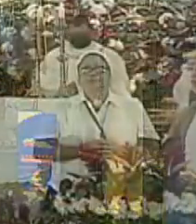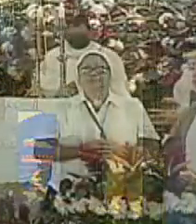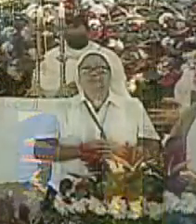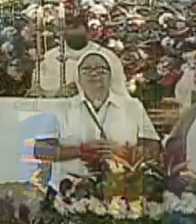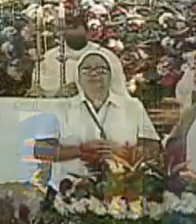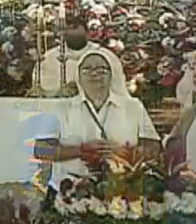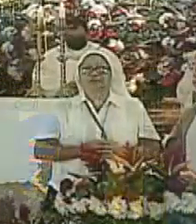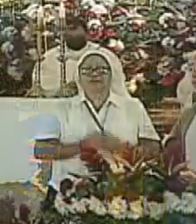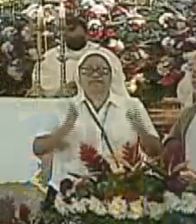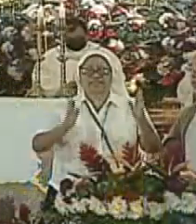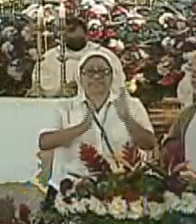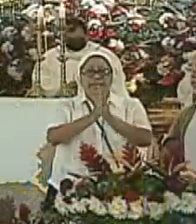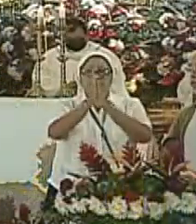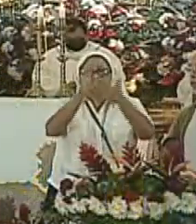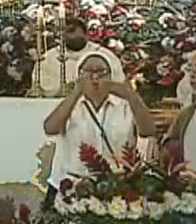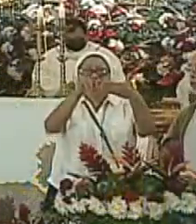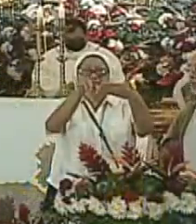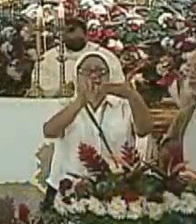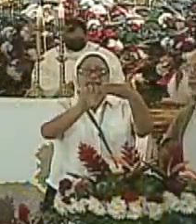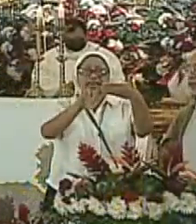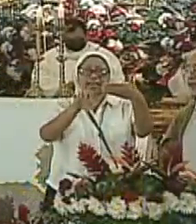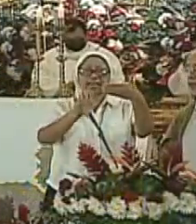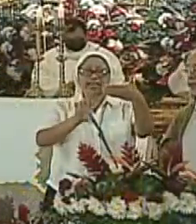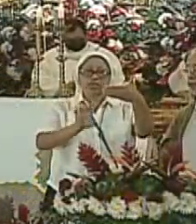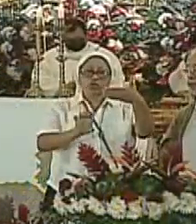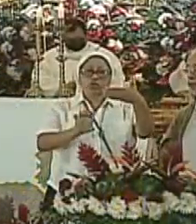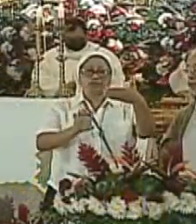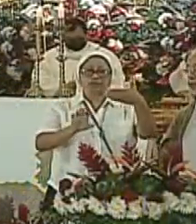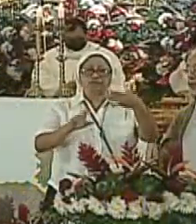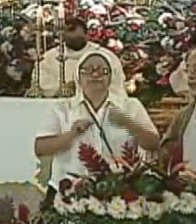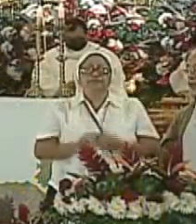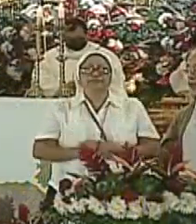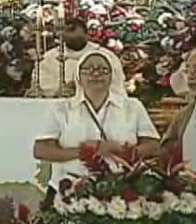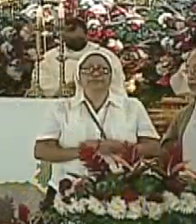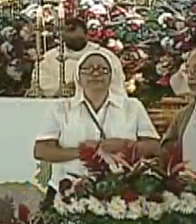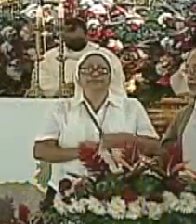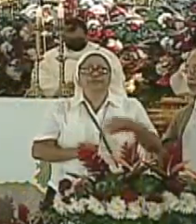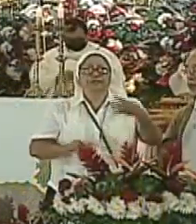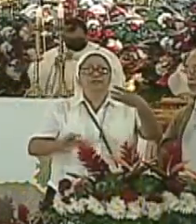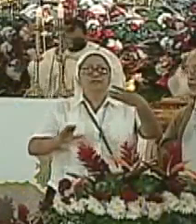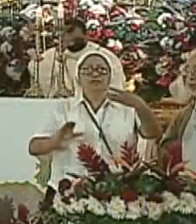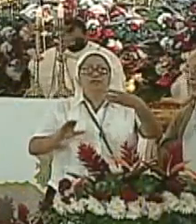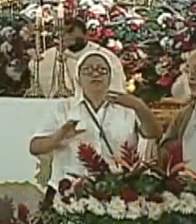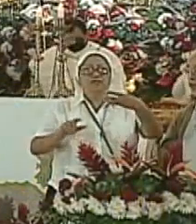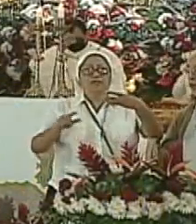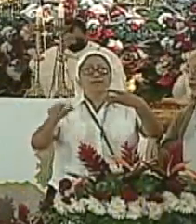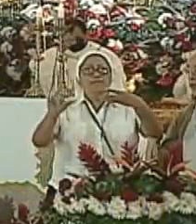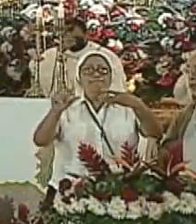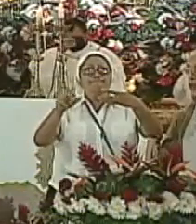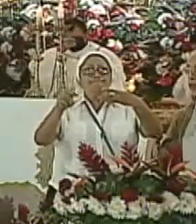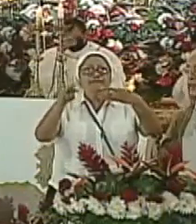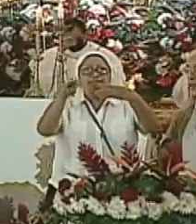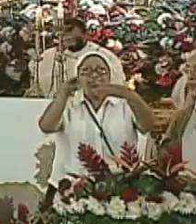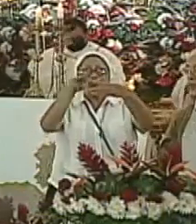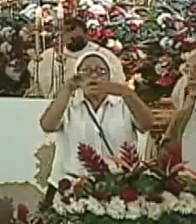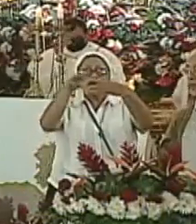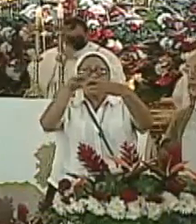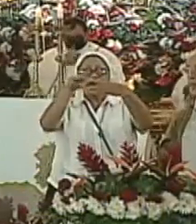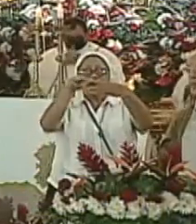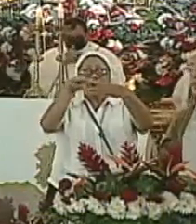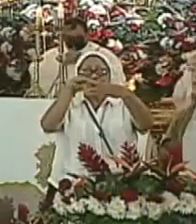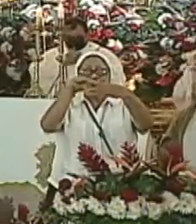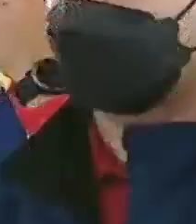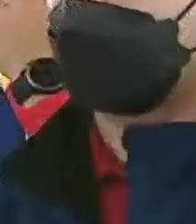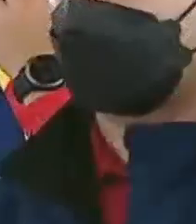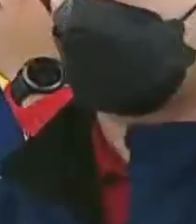del Santo Evangelio según San Mateo Gloria